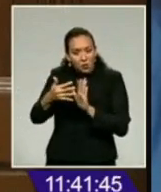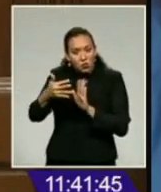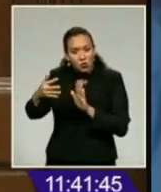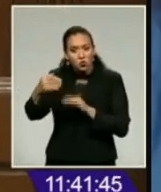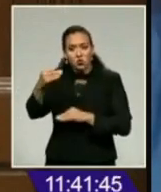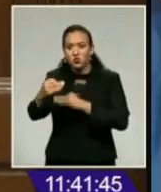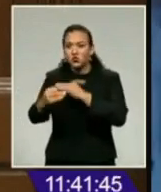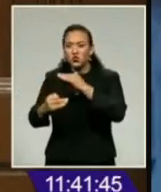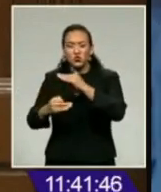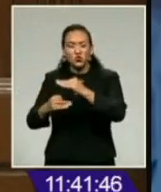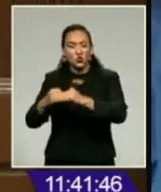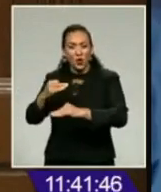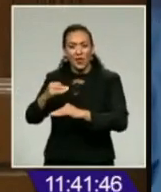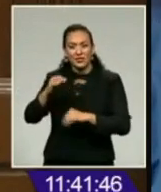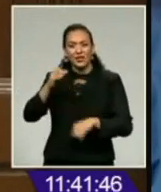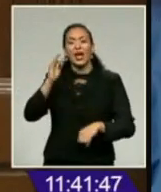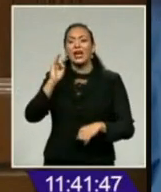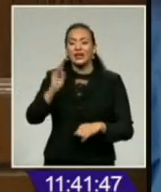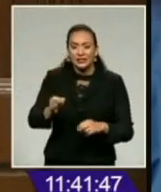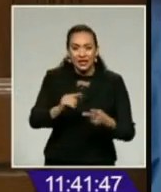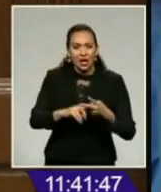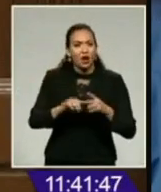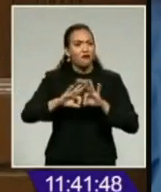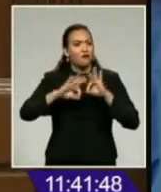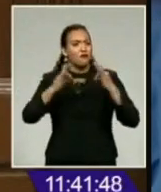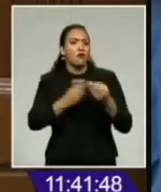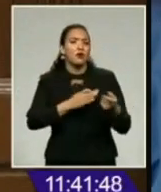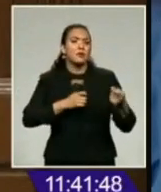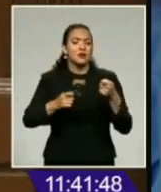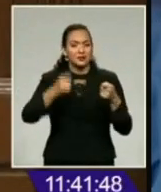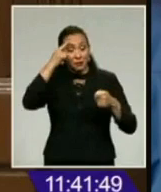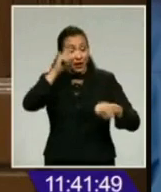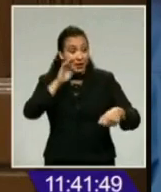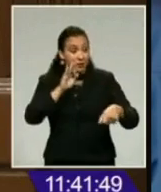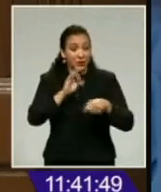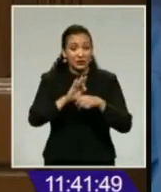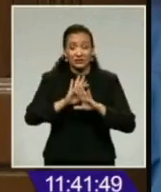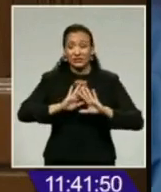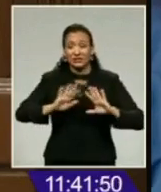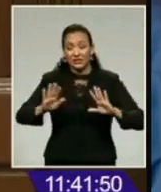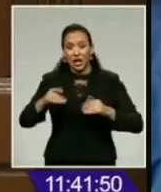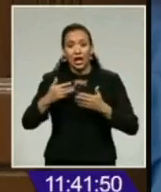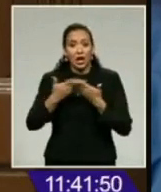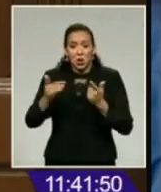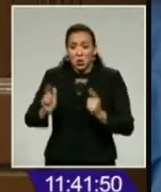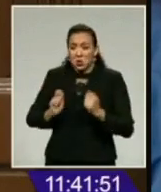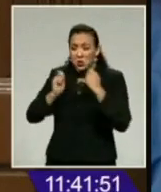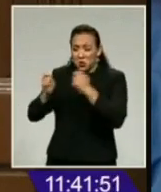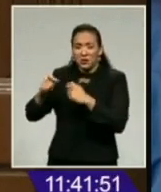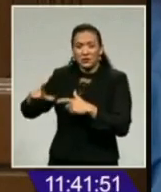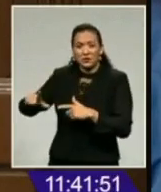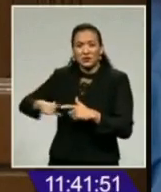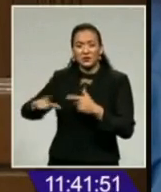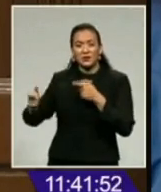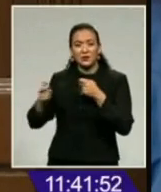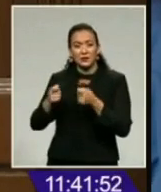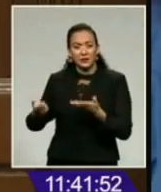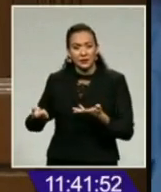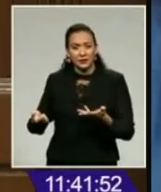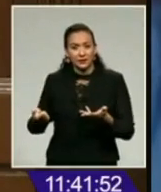autorizaciones y sistemas de protección en la legislación nacional, incluyendo